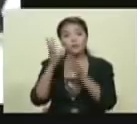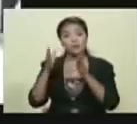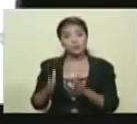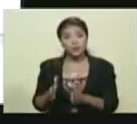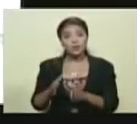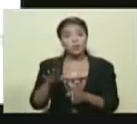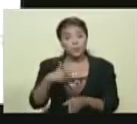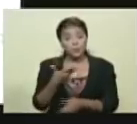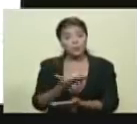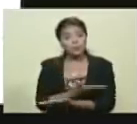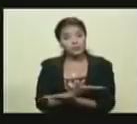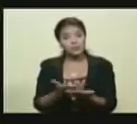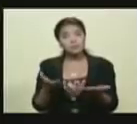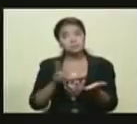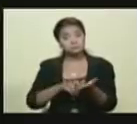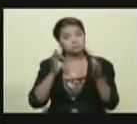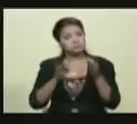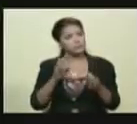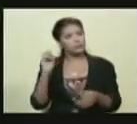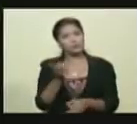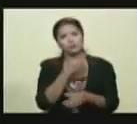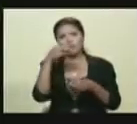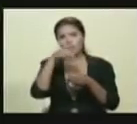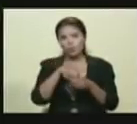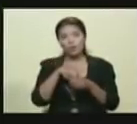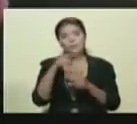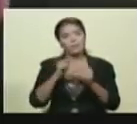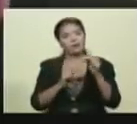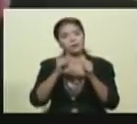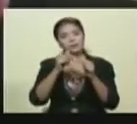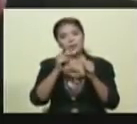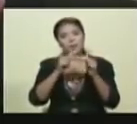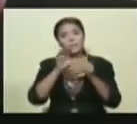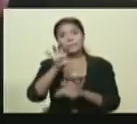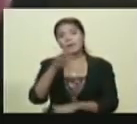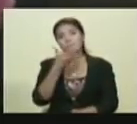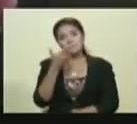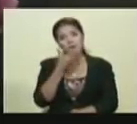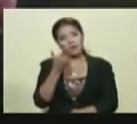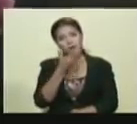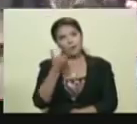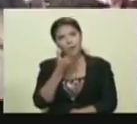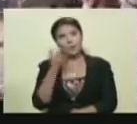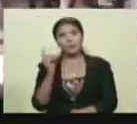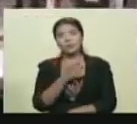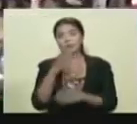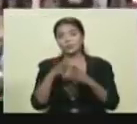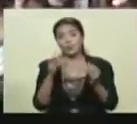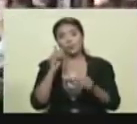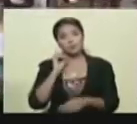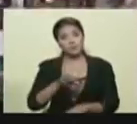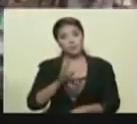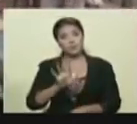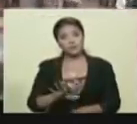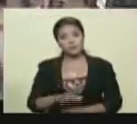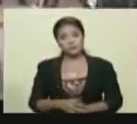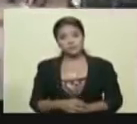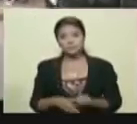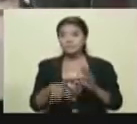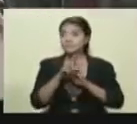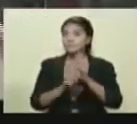y así que todos cabemos y todos debemos aportar para construir un país mejor, un país al cual todos merecen. Voté por la